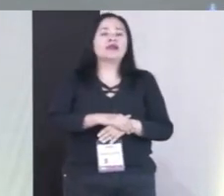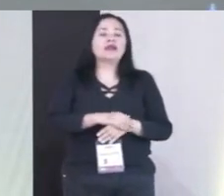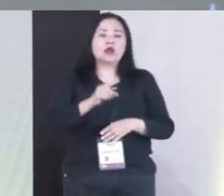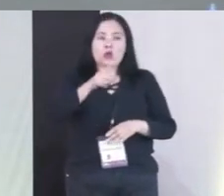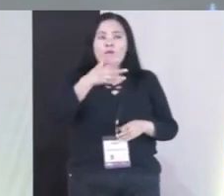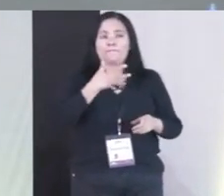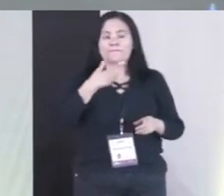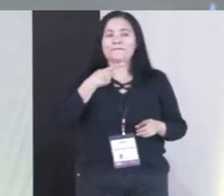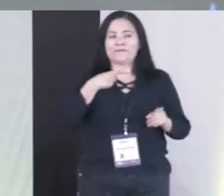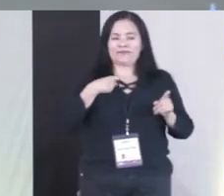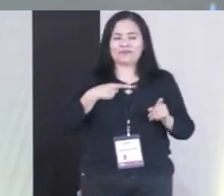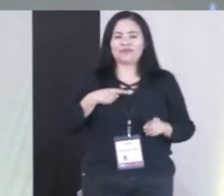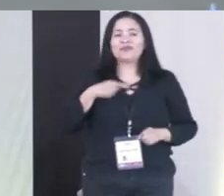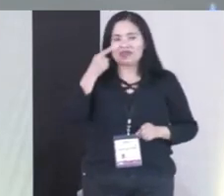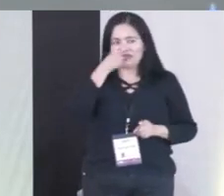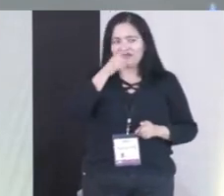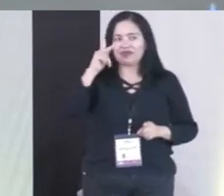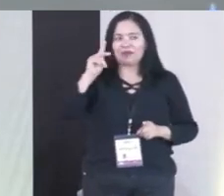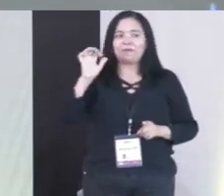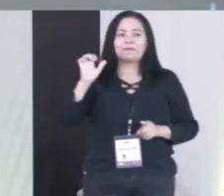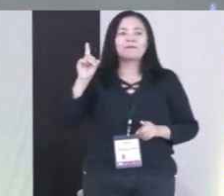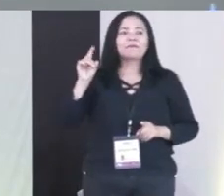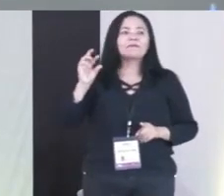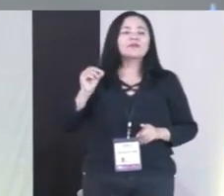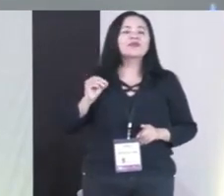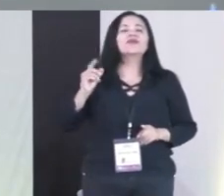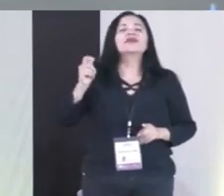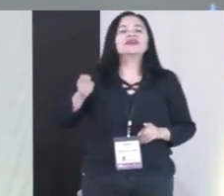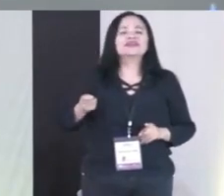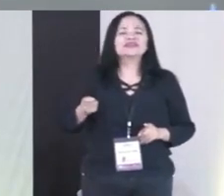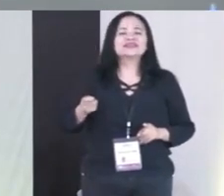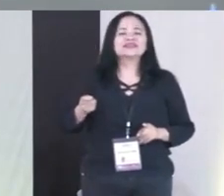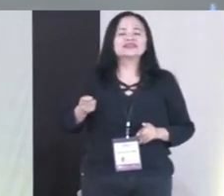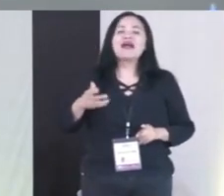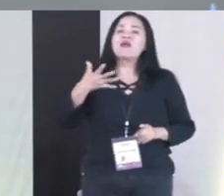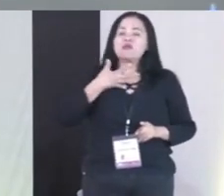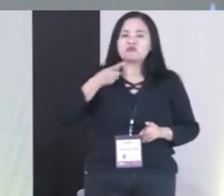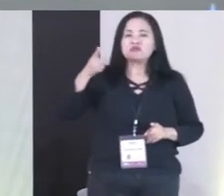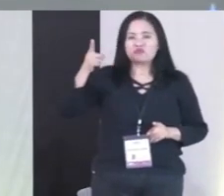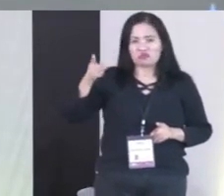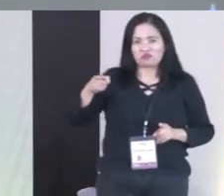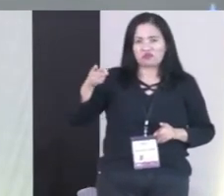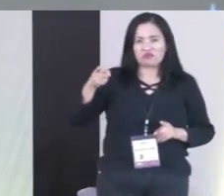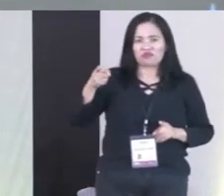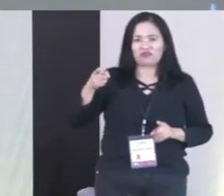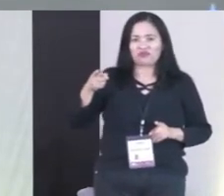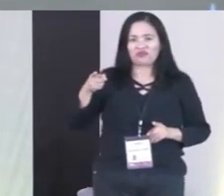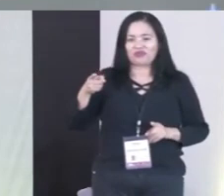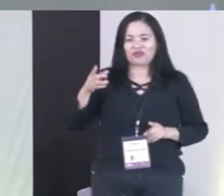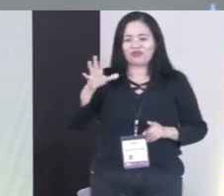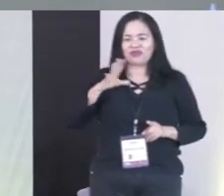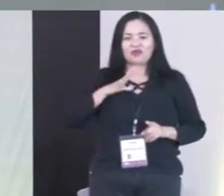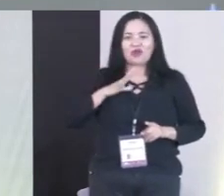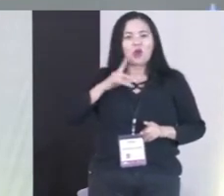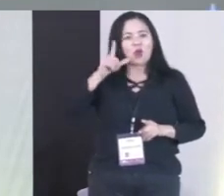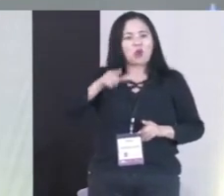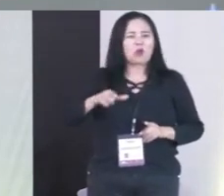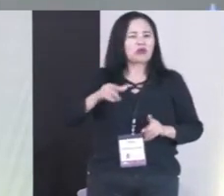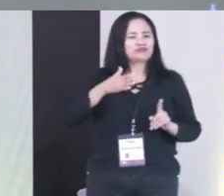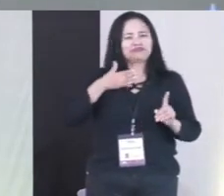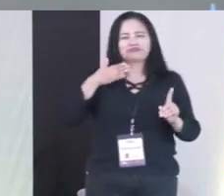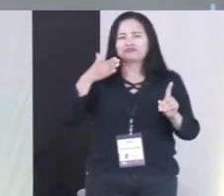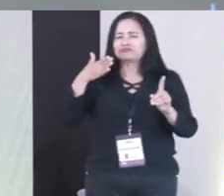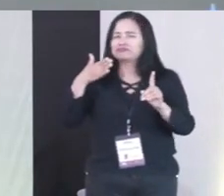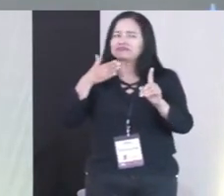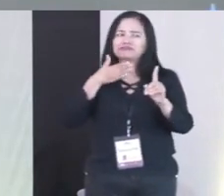que tiene Pedro es de peculiar, es que tiene esta capacidad de ir como en su columna de